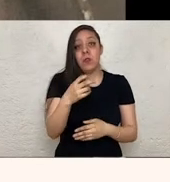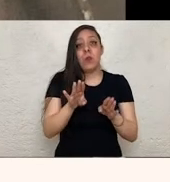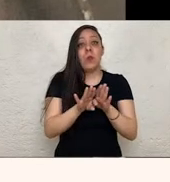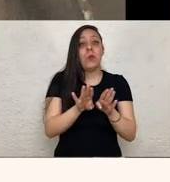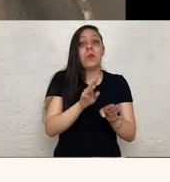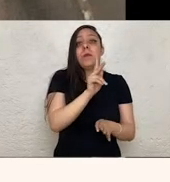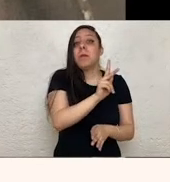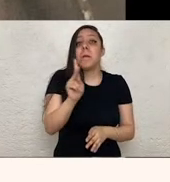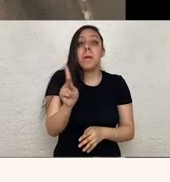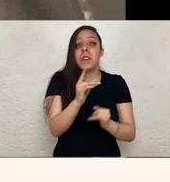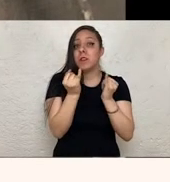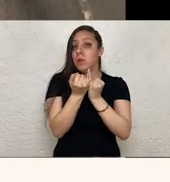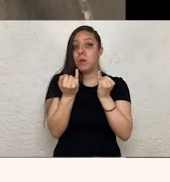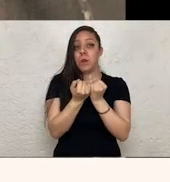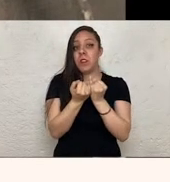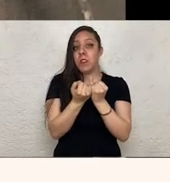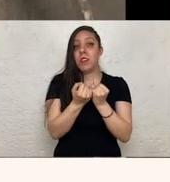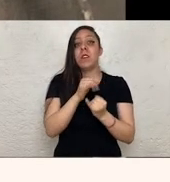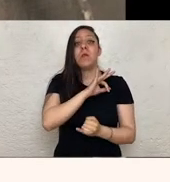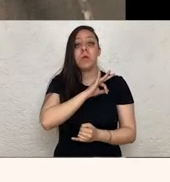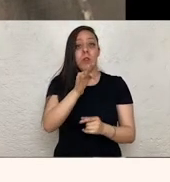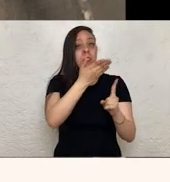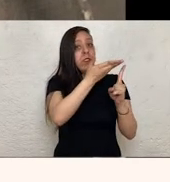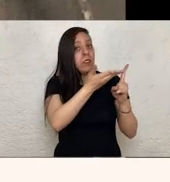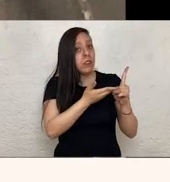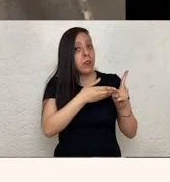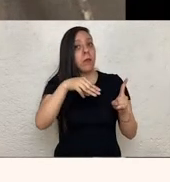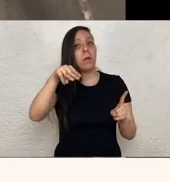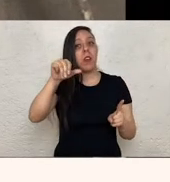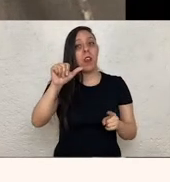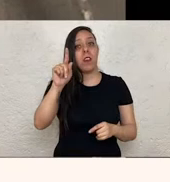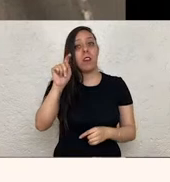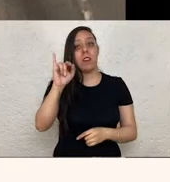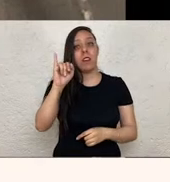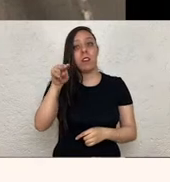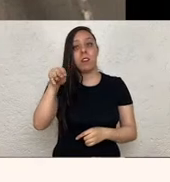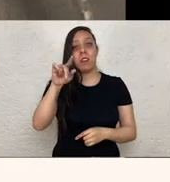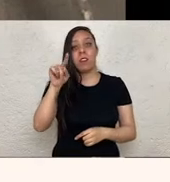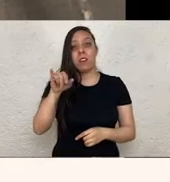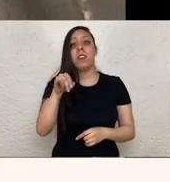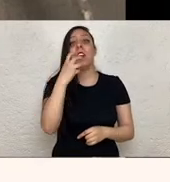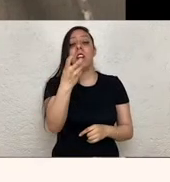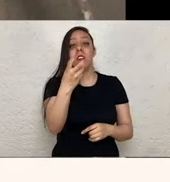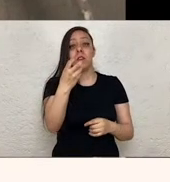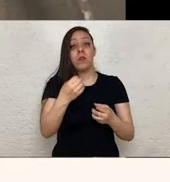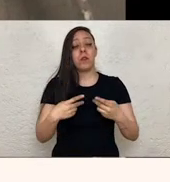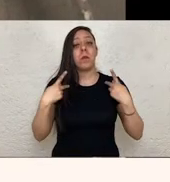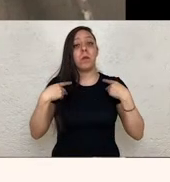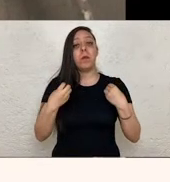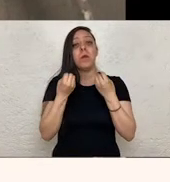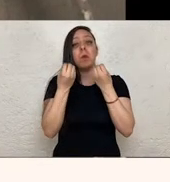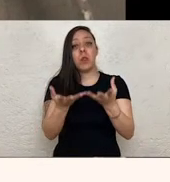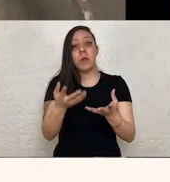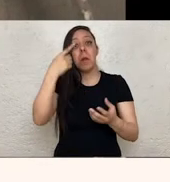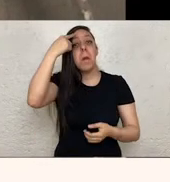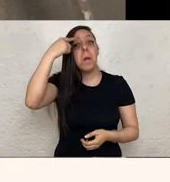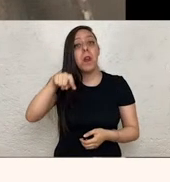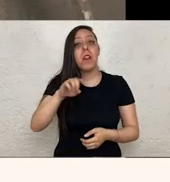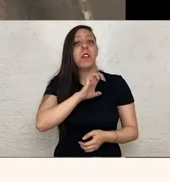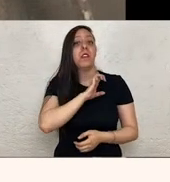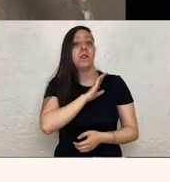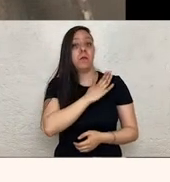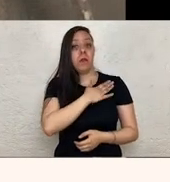aquí en este momento. En el momento en que la pobre Malinzin fue regalada, fue dada a los